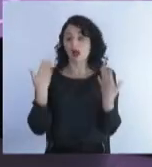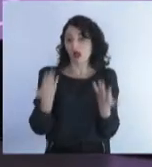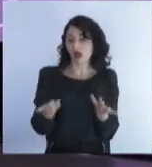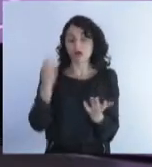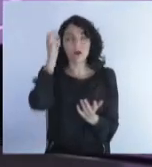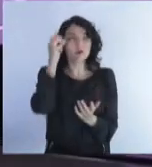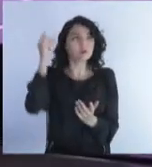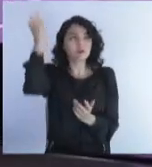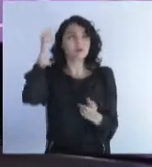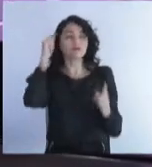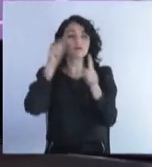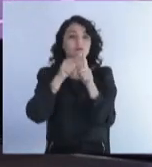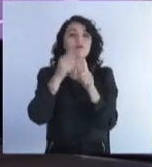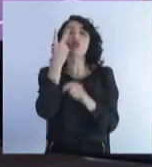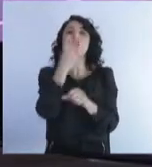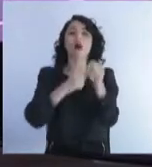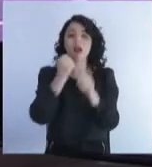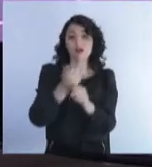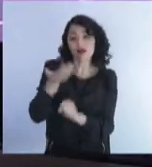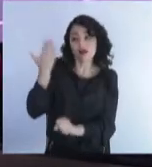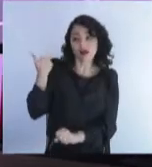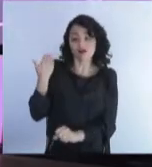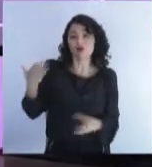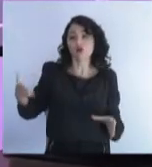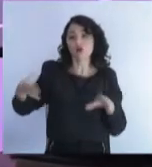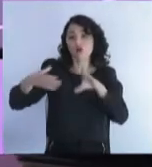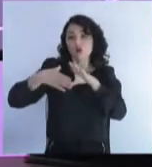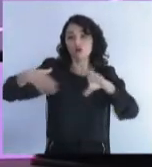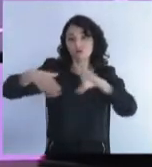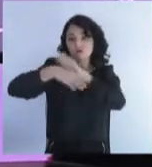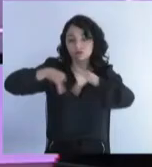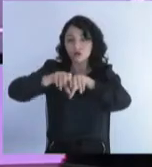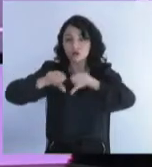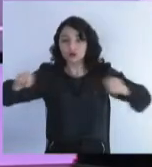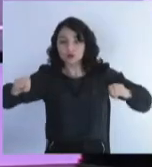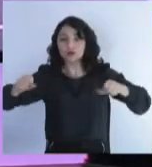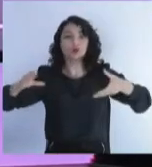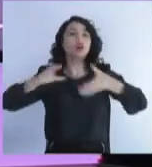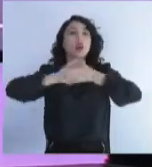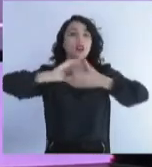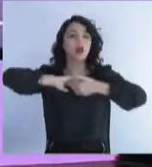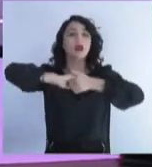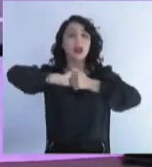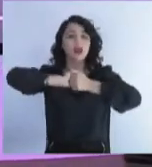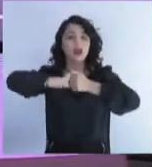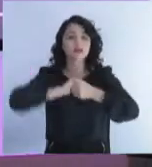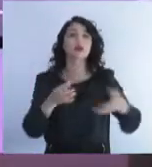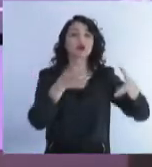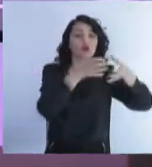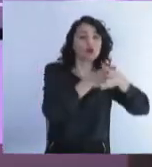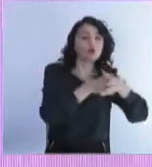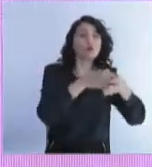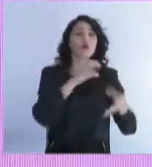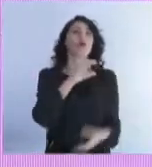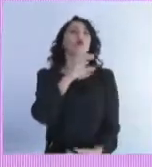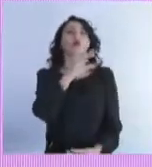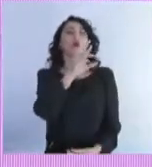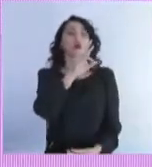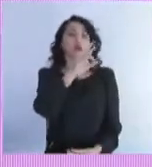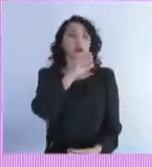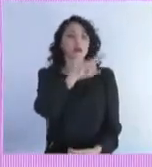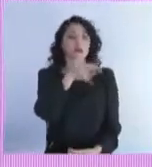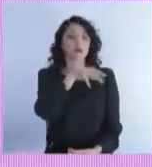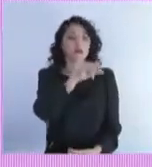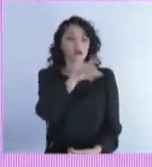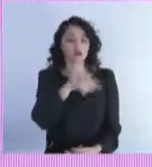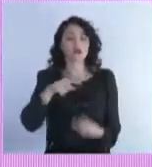nació hace 2 años gracias a una alianza estratégica entre el Centro de Innovación UC, Fundación Erasmus y CAP.